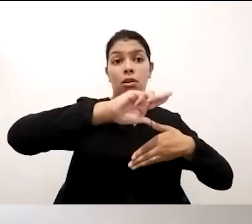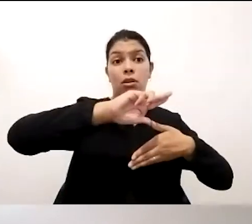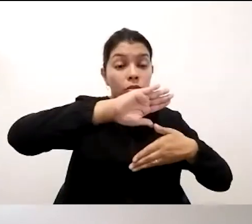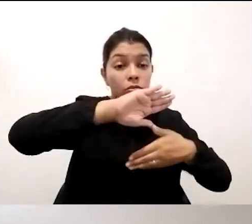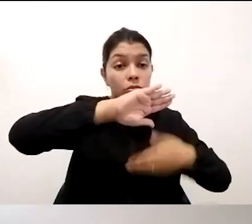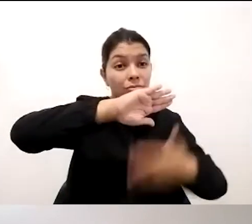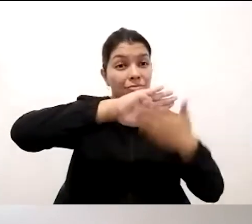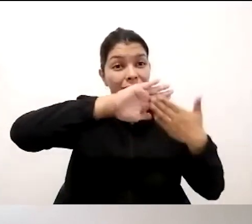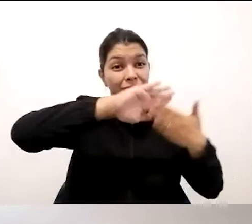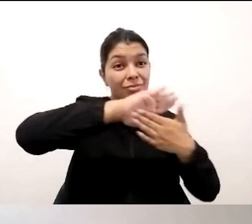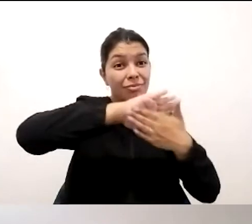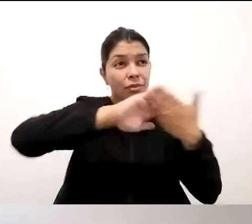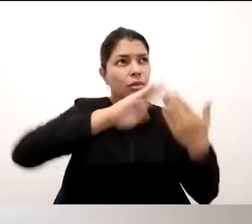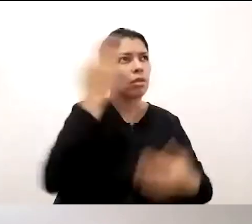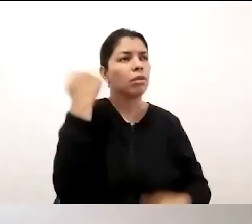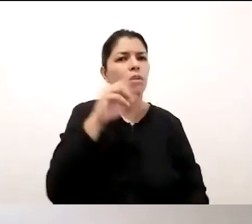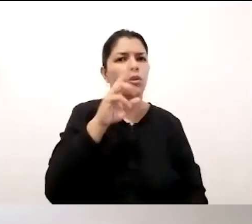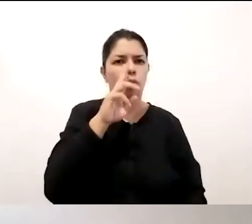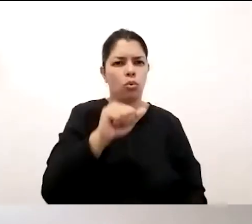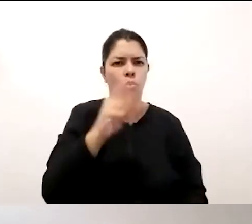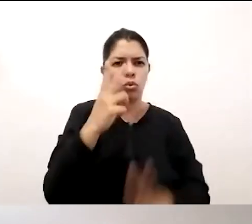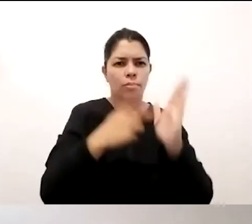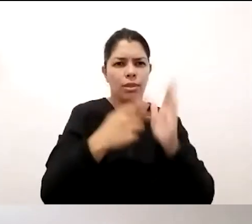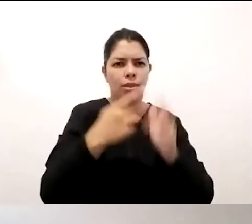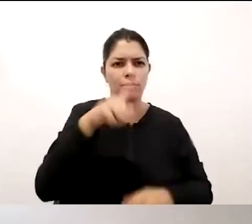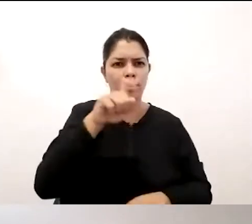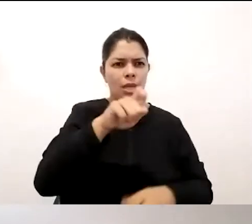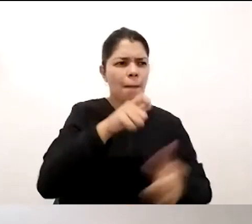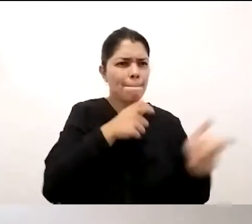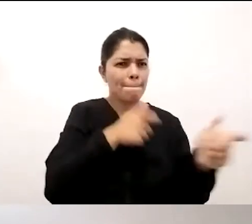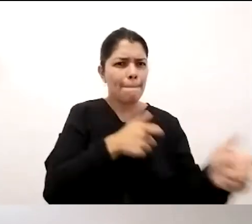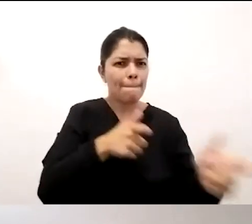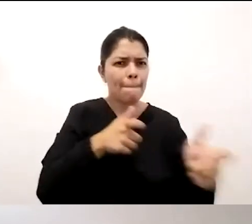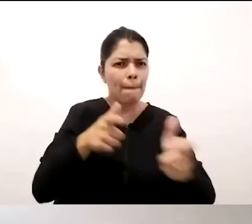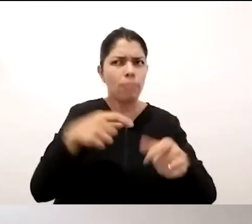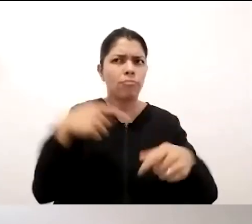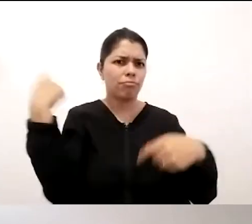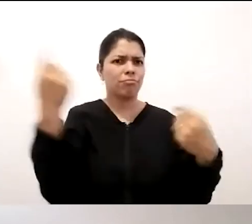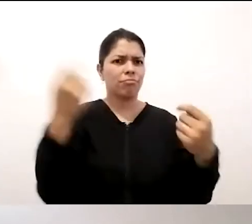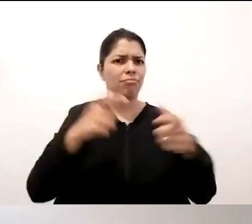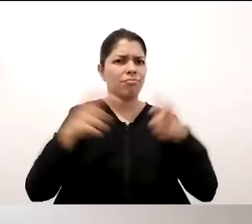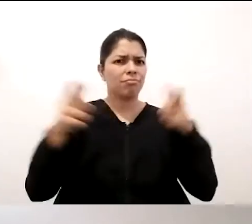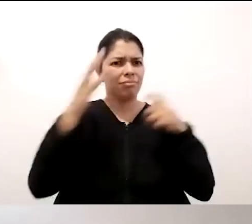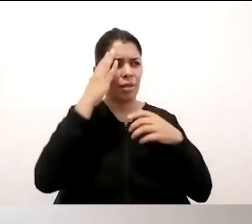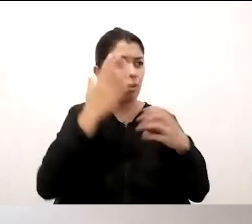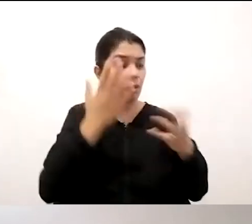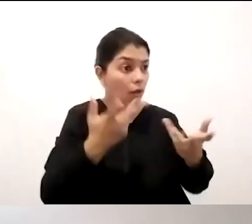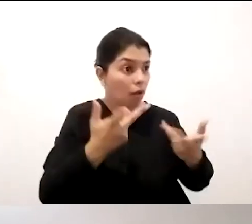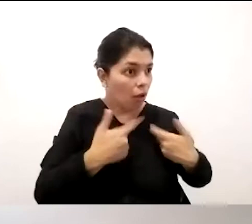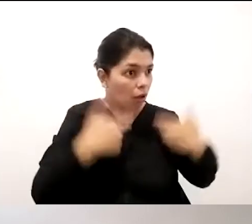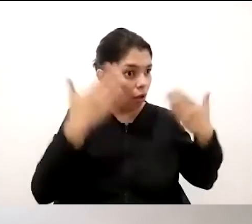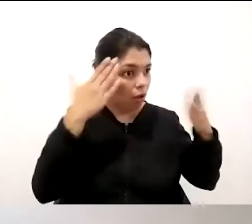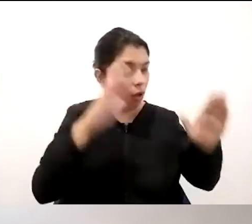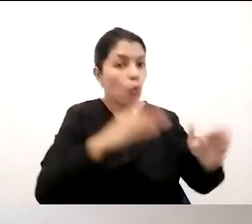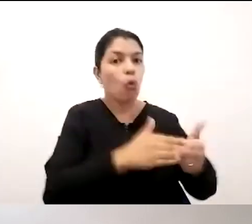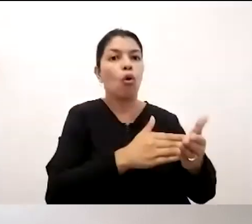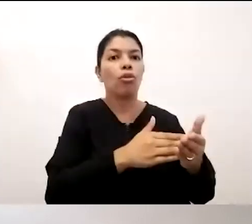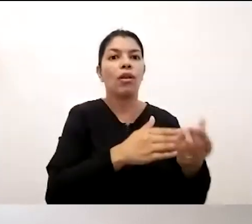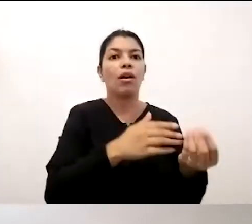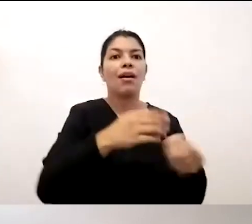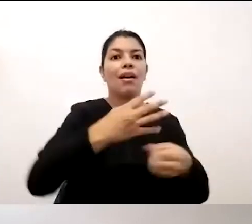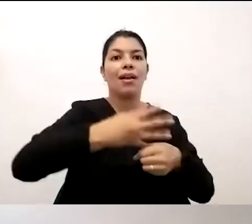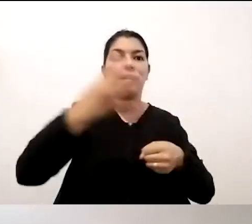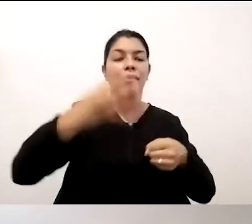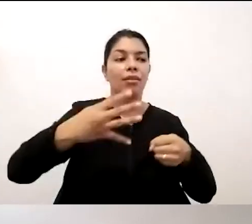del 2016 hubo una masacre que fue muy conocida a nivel mundial contra esta población, que fue en la discoteca Pulse de